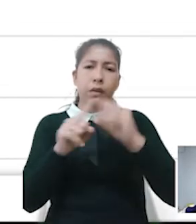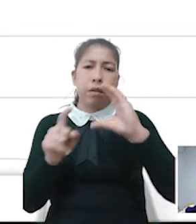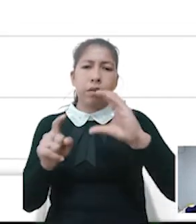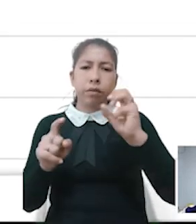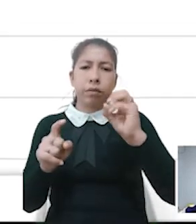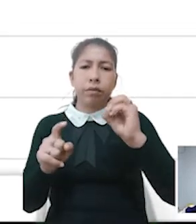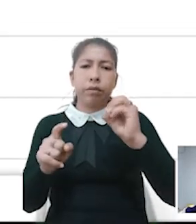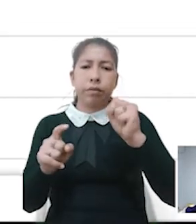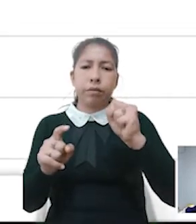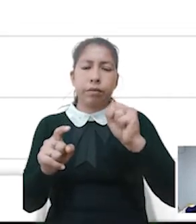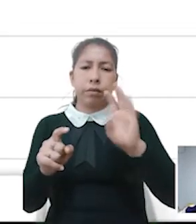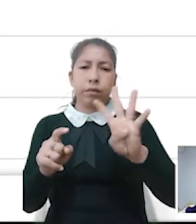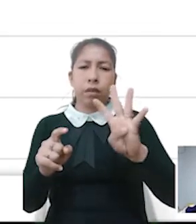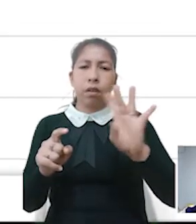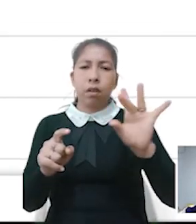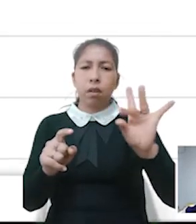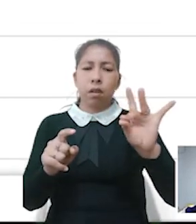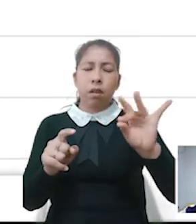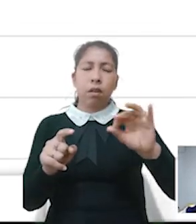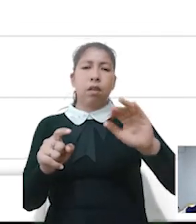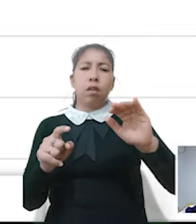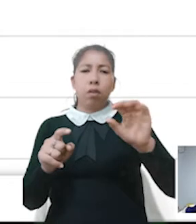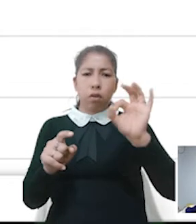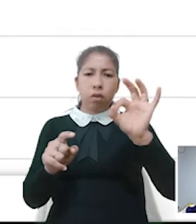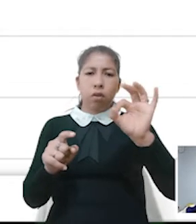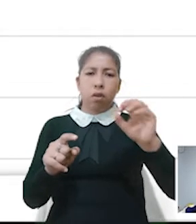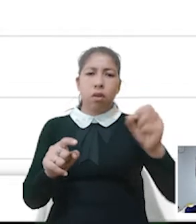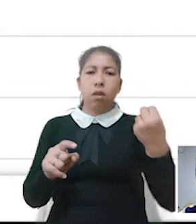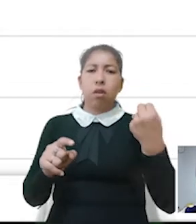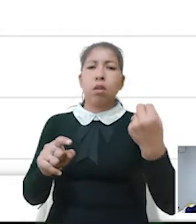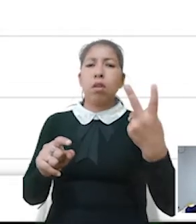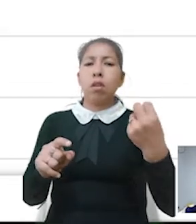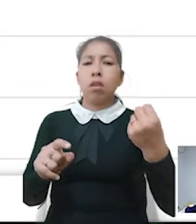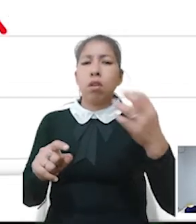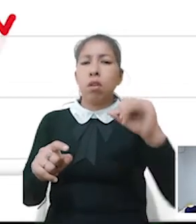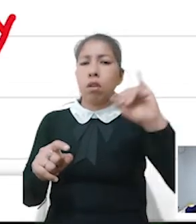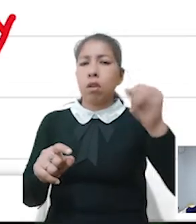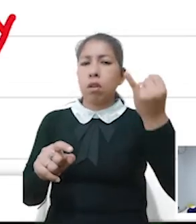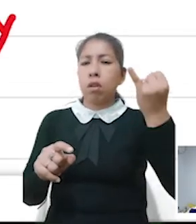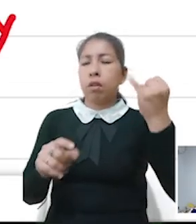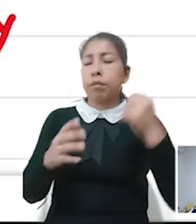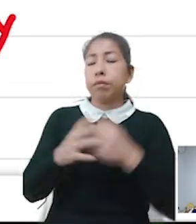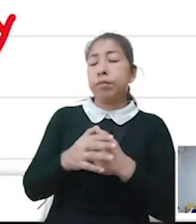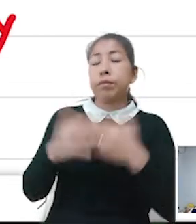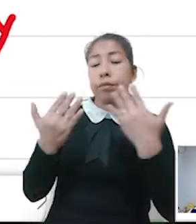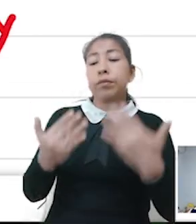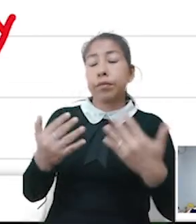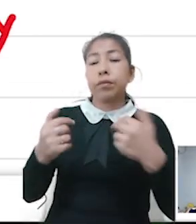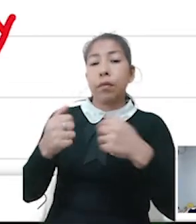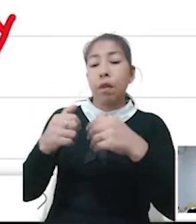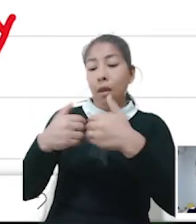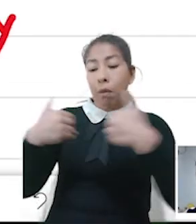coseno de 48 grados 12 minutos. De esta forma hemos despejado el cateto